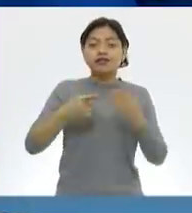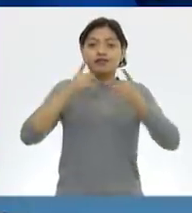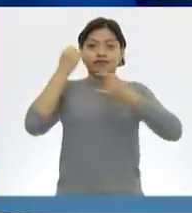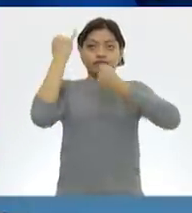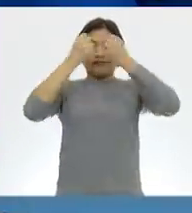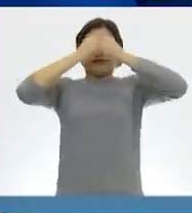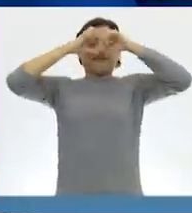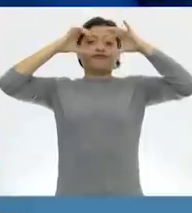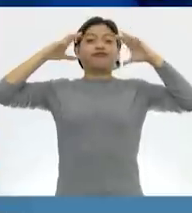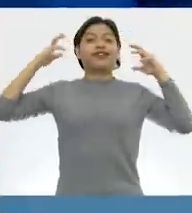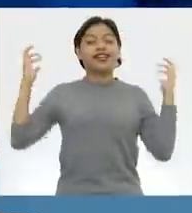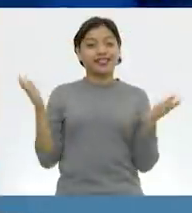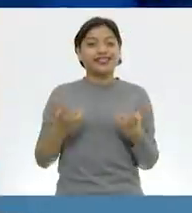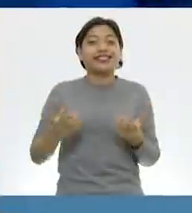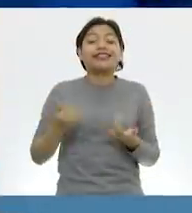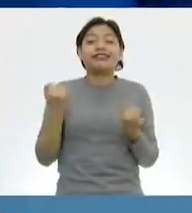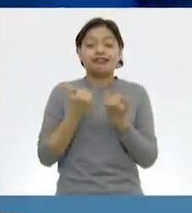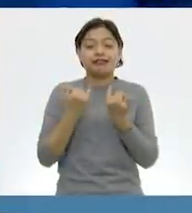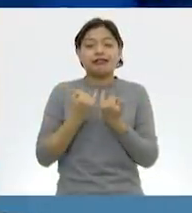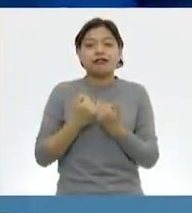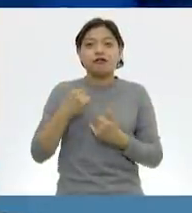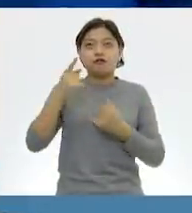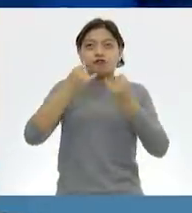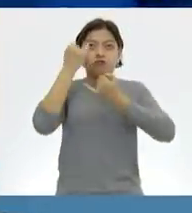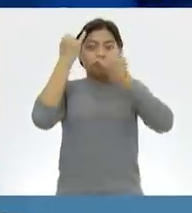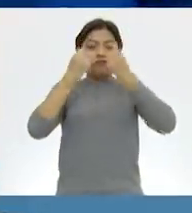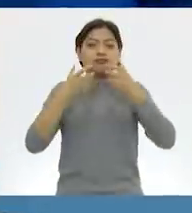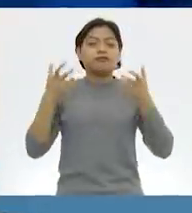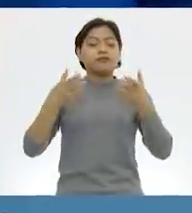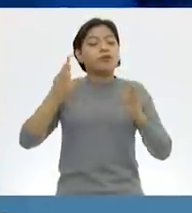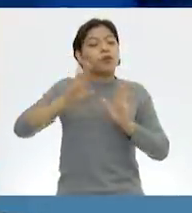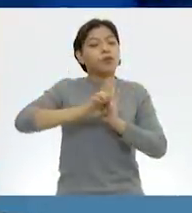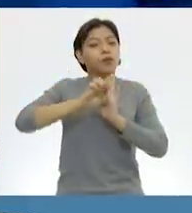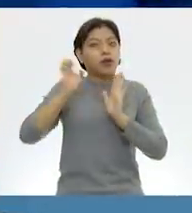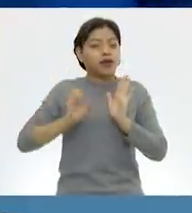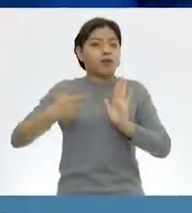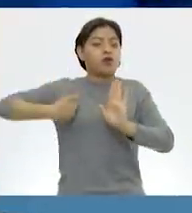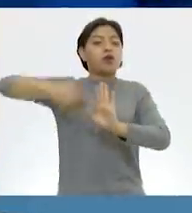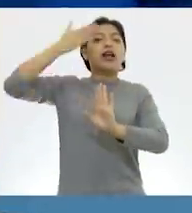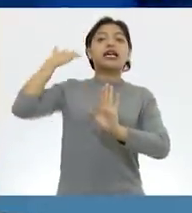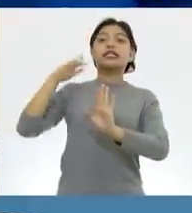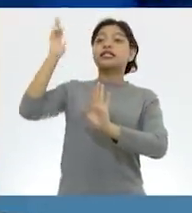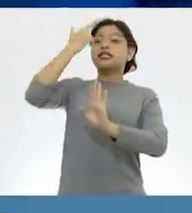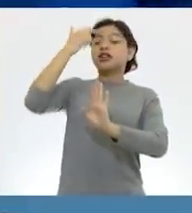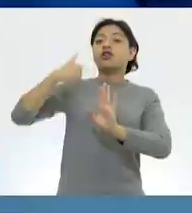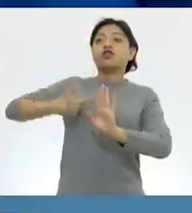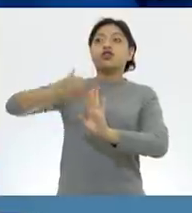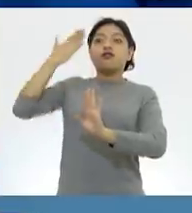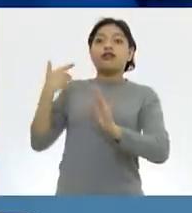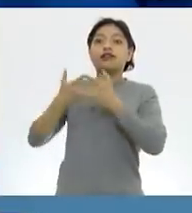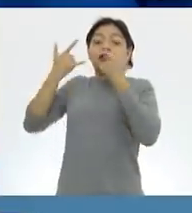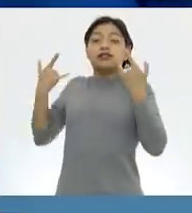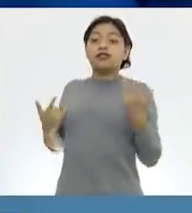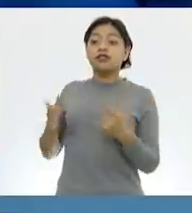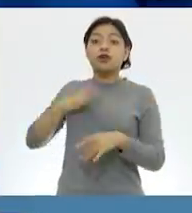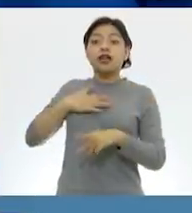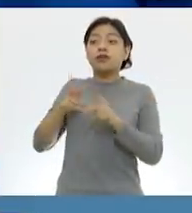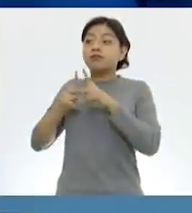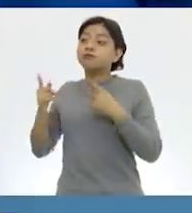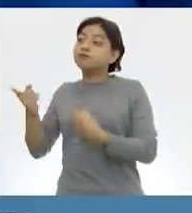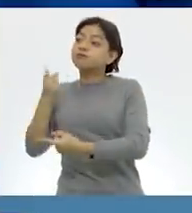imaginación y la creatividad. Por ejemplo, yo estoy recordando las historias que solíamos compartir con mis primos